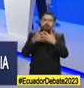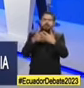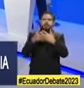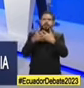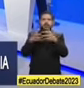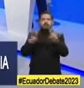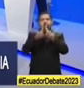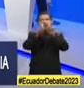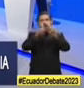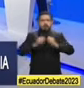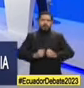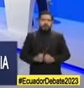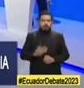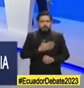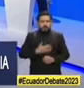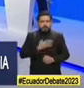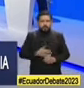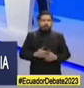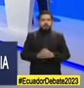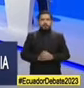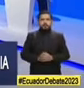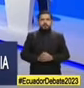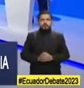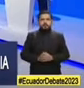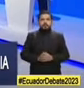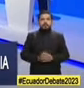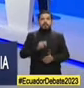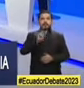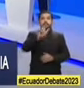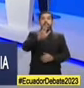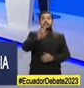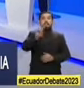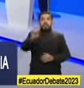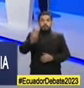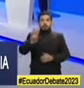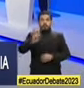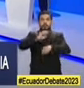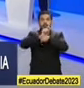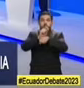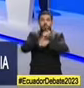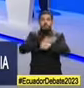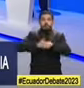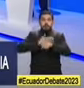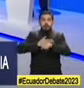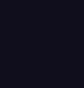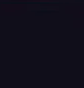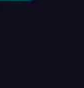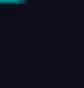pregunta. Me lo cortaron elaborada antes. Tiene 32 segundos, candidata. Adelante. Corre tiempo.